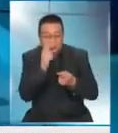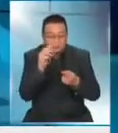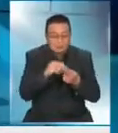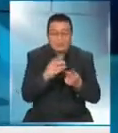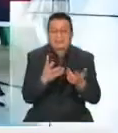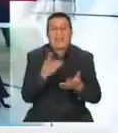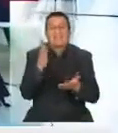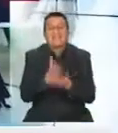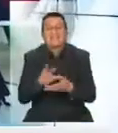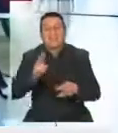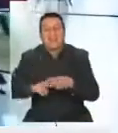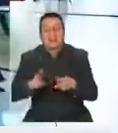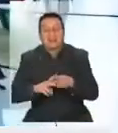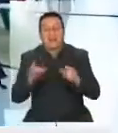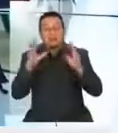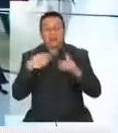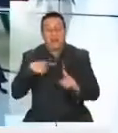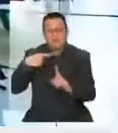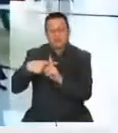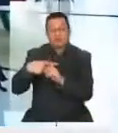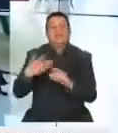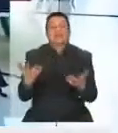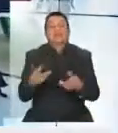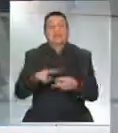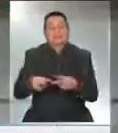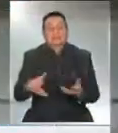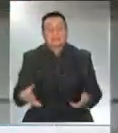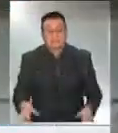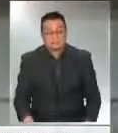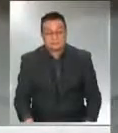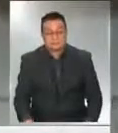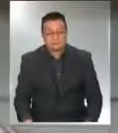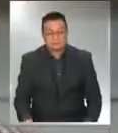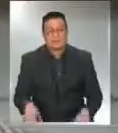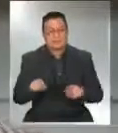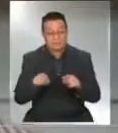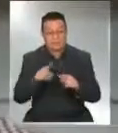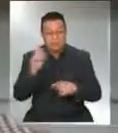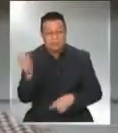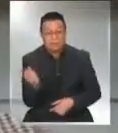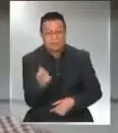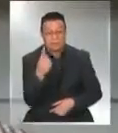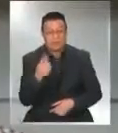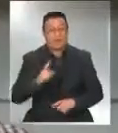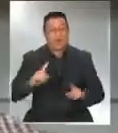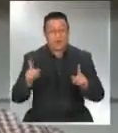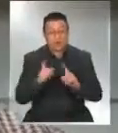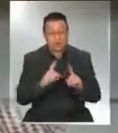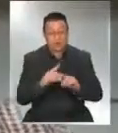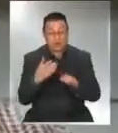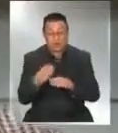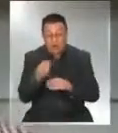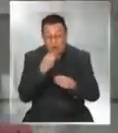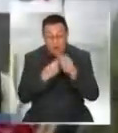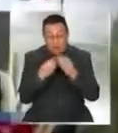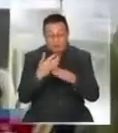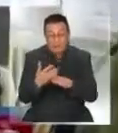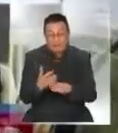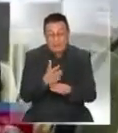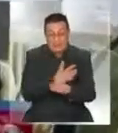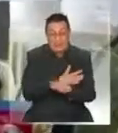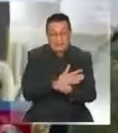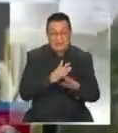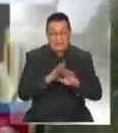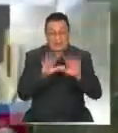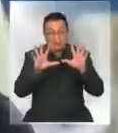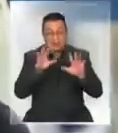que hacer si es que salgo positivo. Y lo que se hace primero es no consumir nada antes de